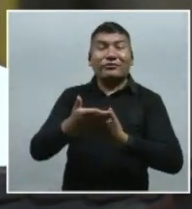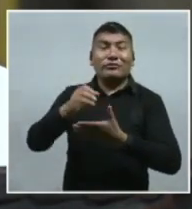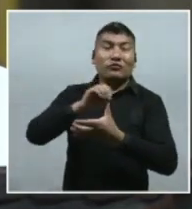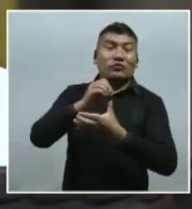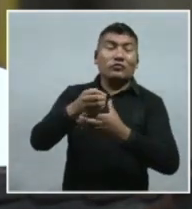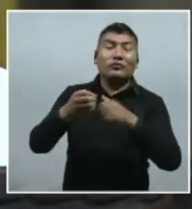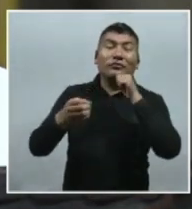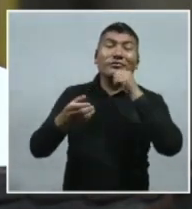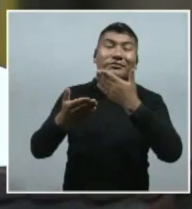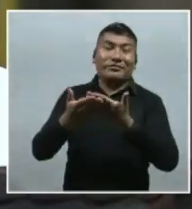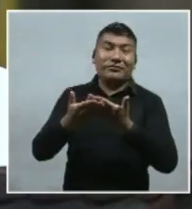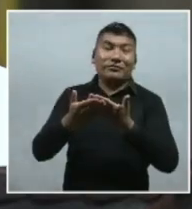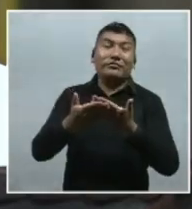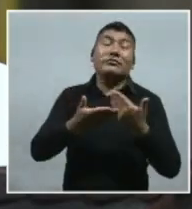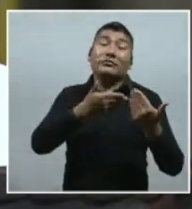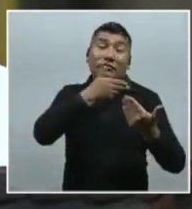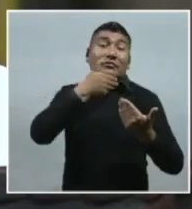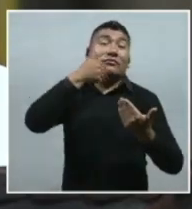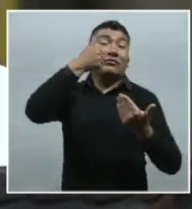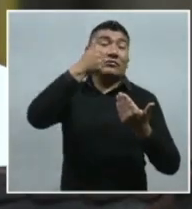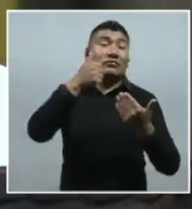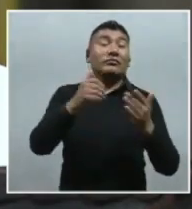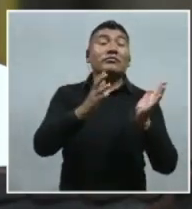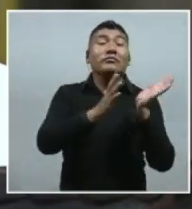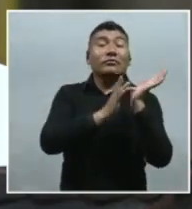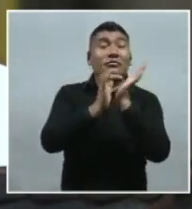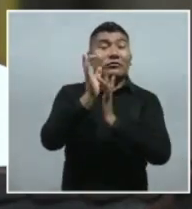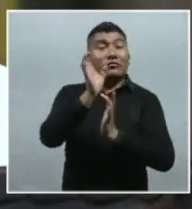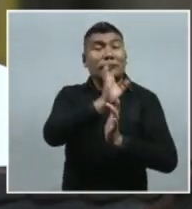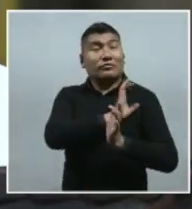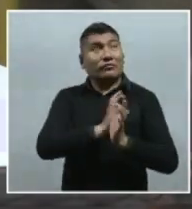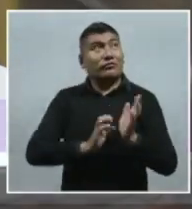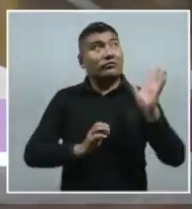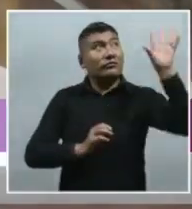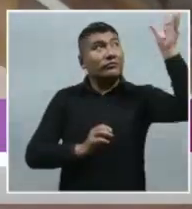Jesucristo la afiliación divina